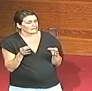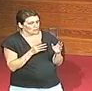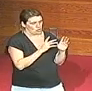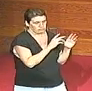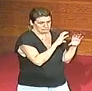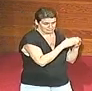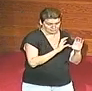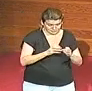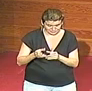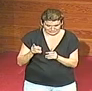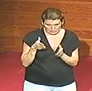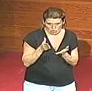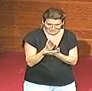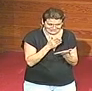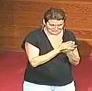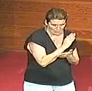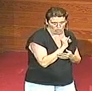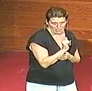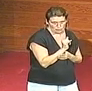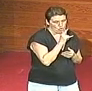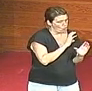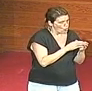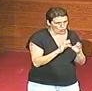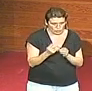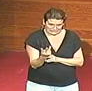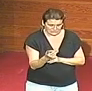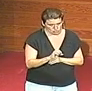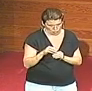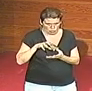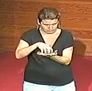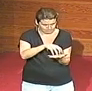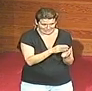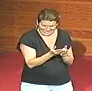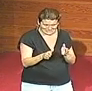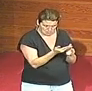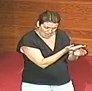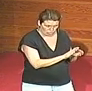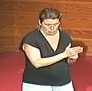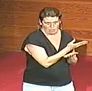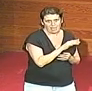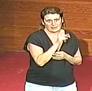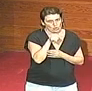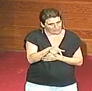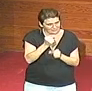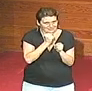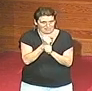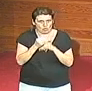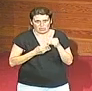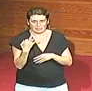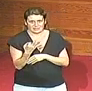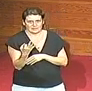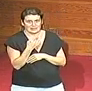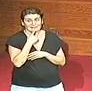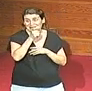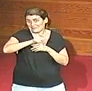ese organigrama que tú planteas, que me parece importante. Aquí al final es difícil porque hay que hacer un trabajo. Desde la